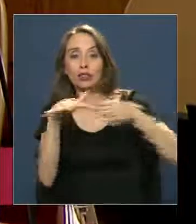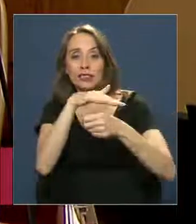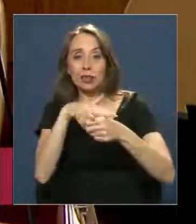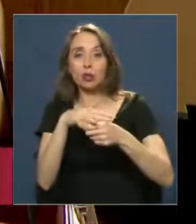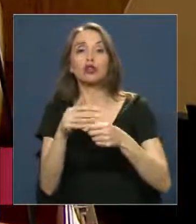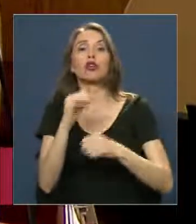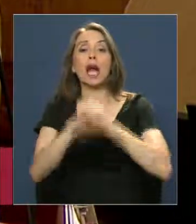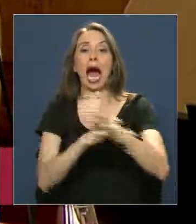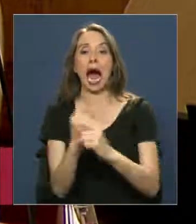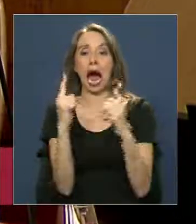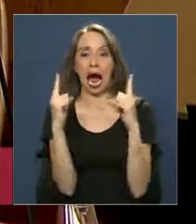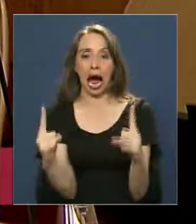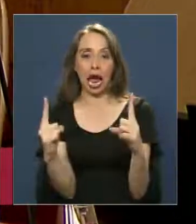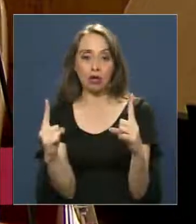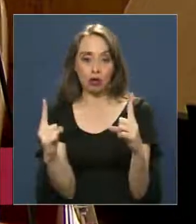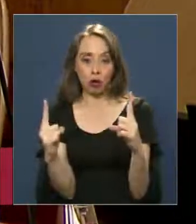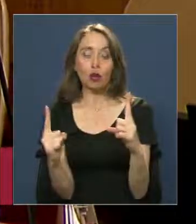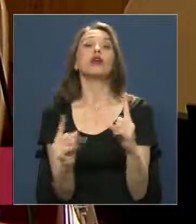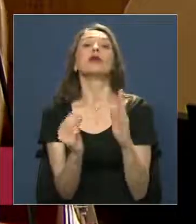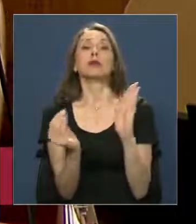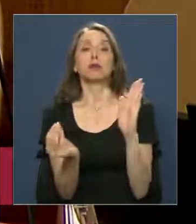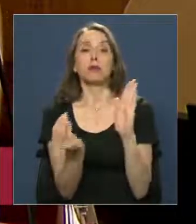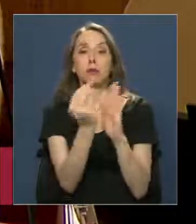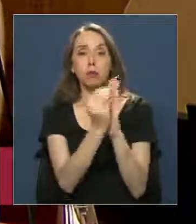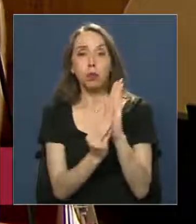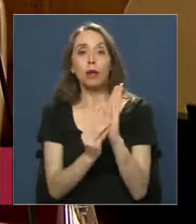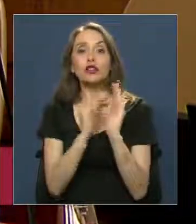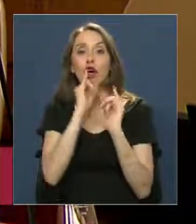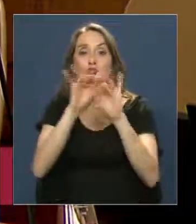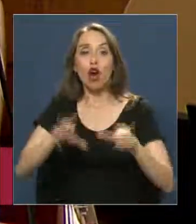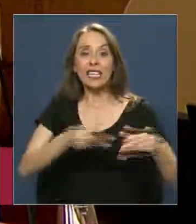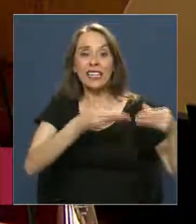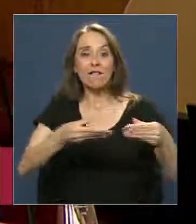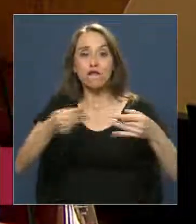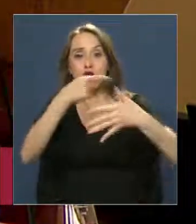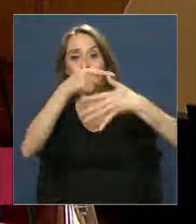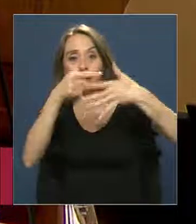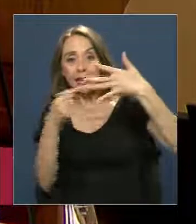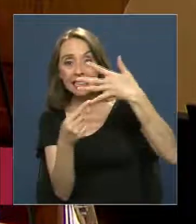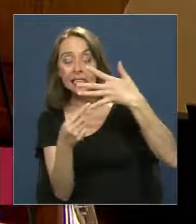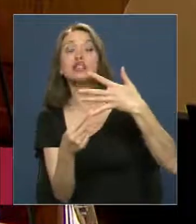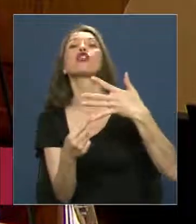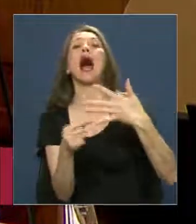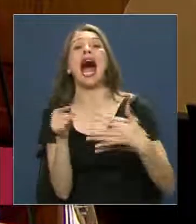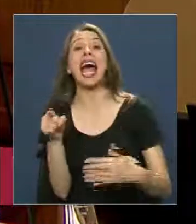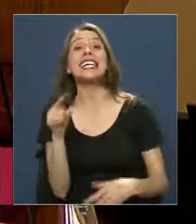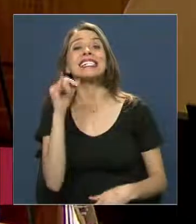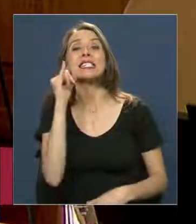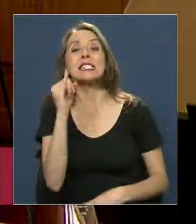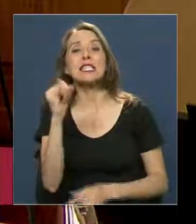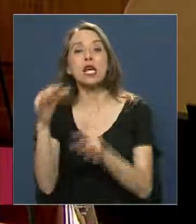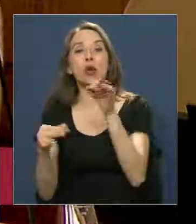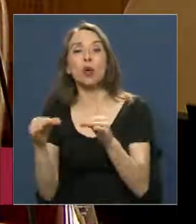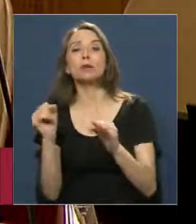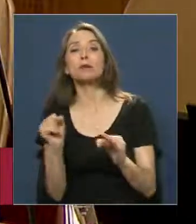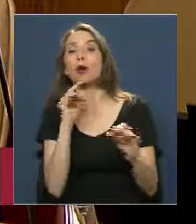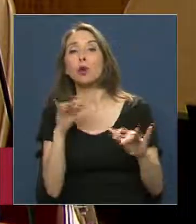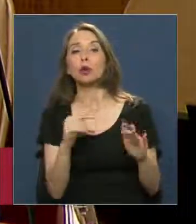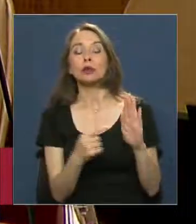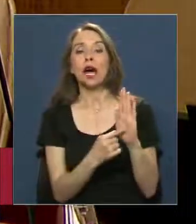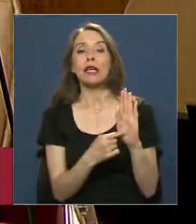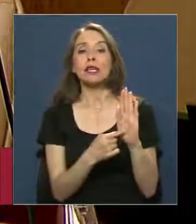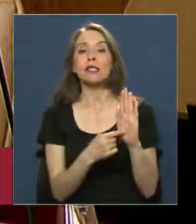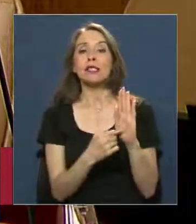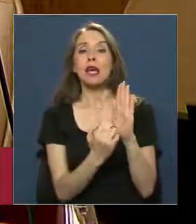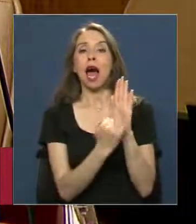temporal definido y que están contenidas dentro de estos informes, se puede aplicar la norma que se está proponiendo